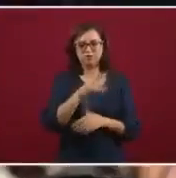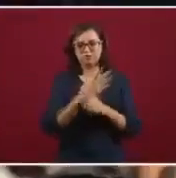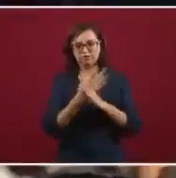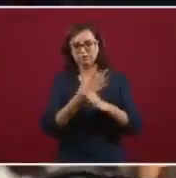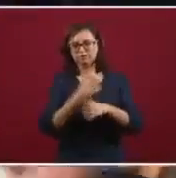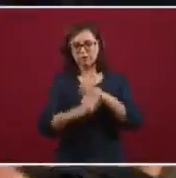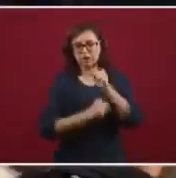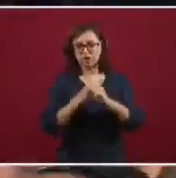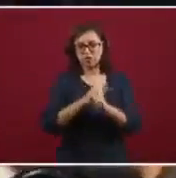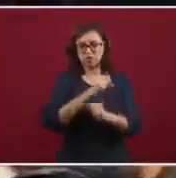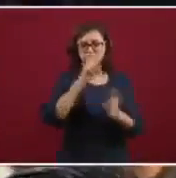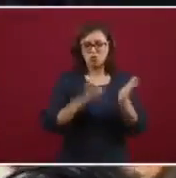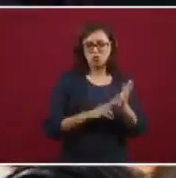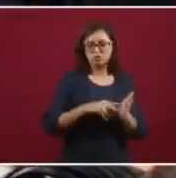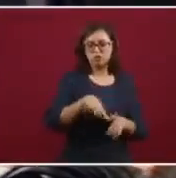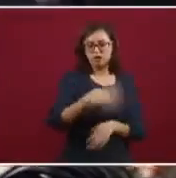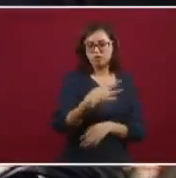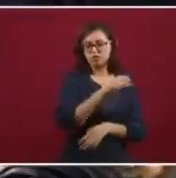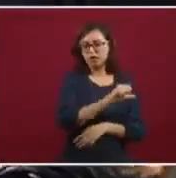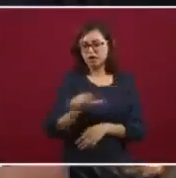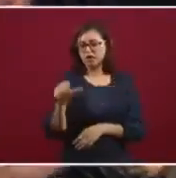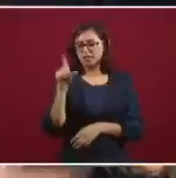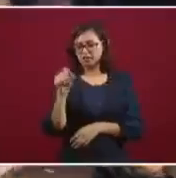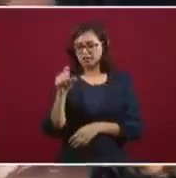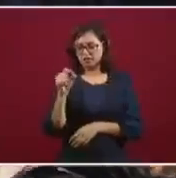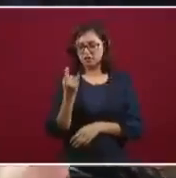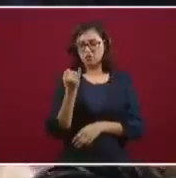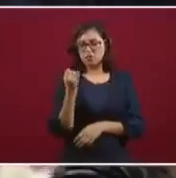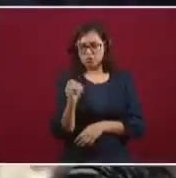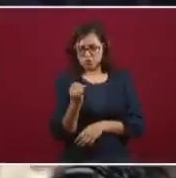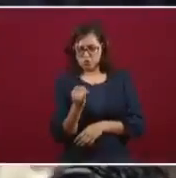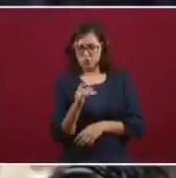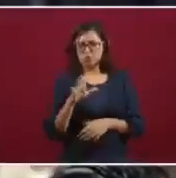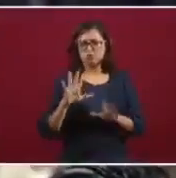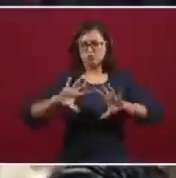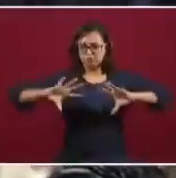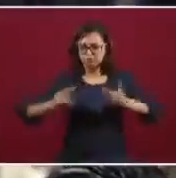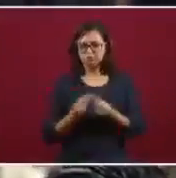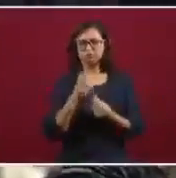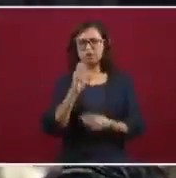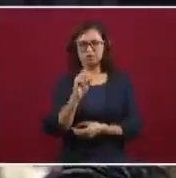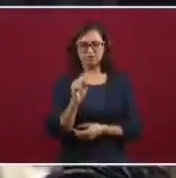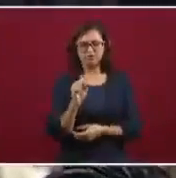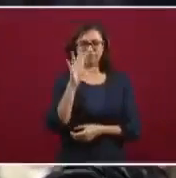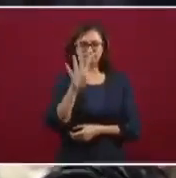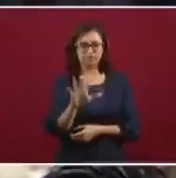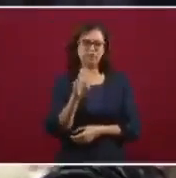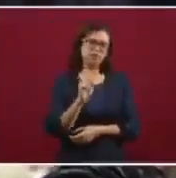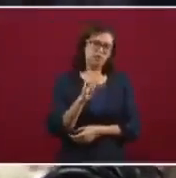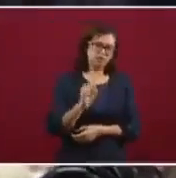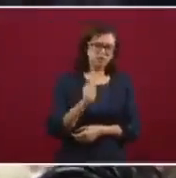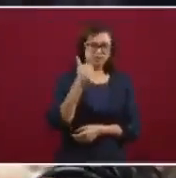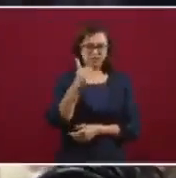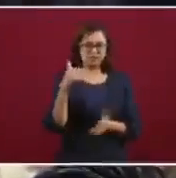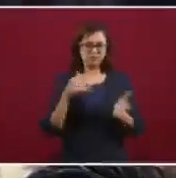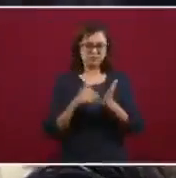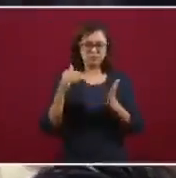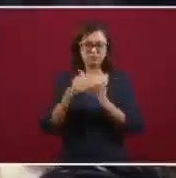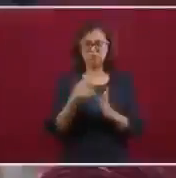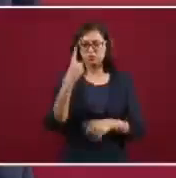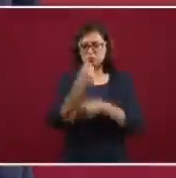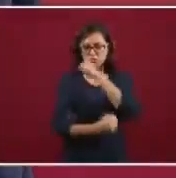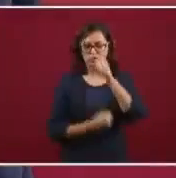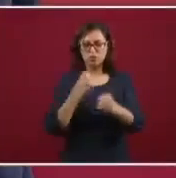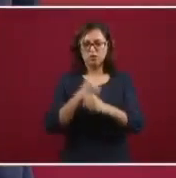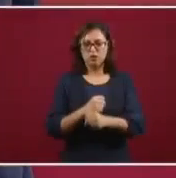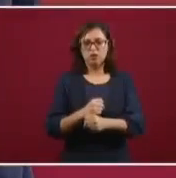del 2014 al 20 de junio de este año, más o menos son 65 mil, 66 mil millones al año en promedio,